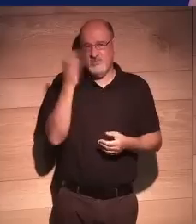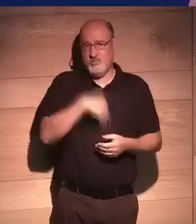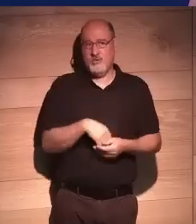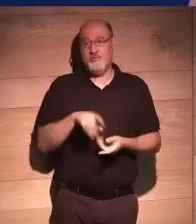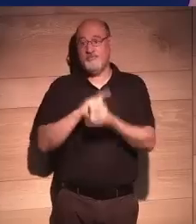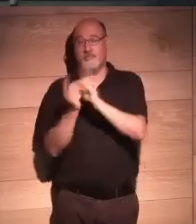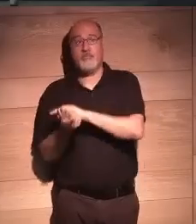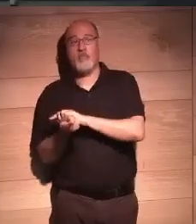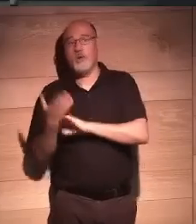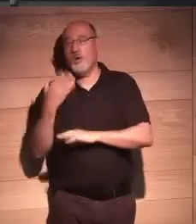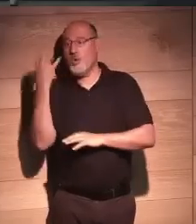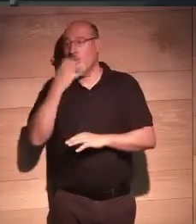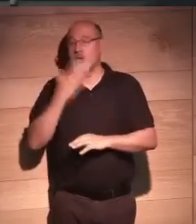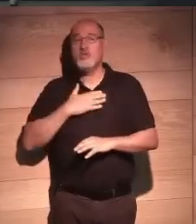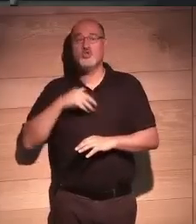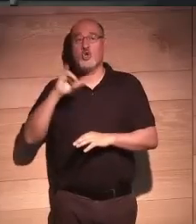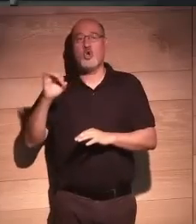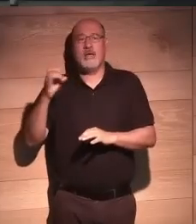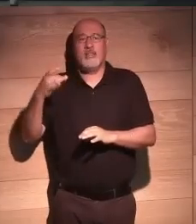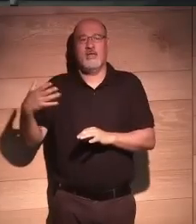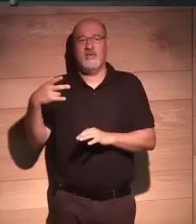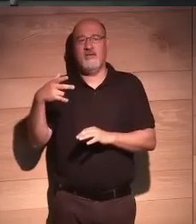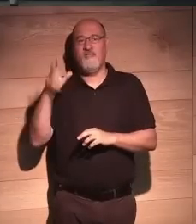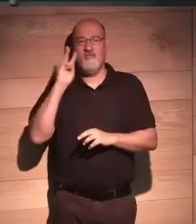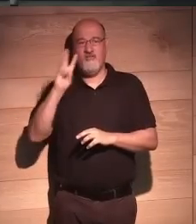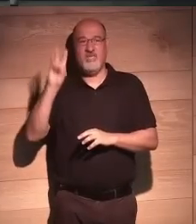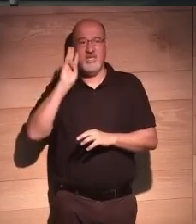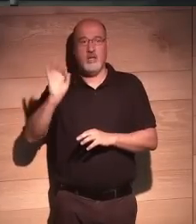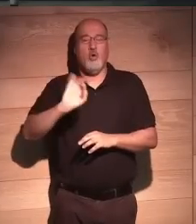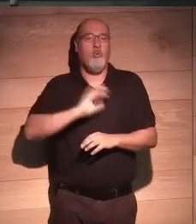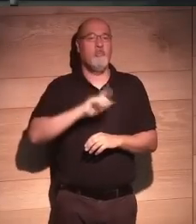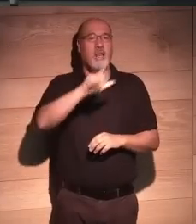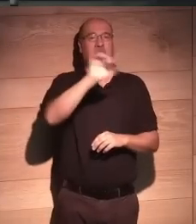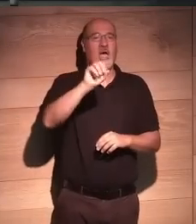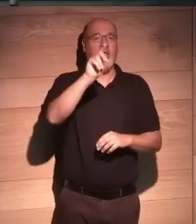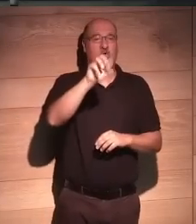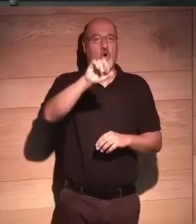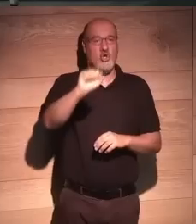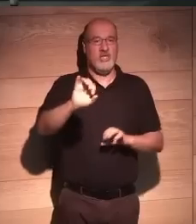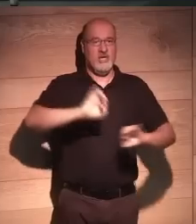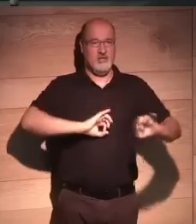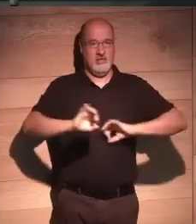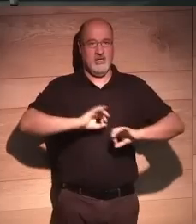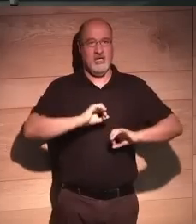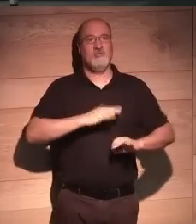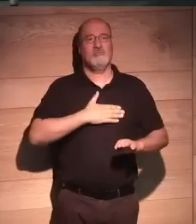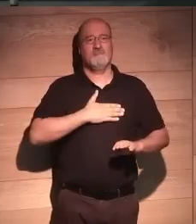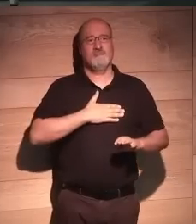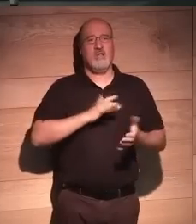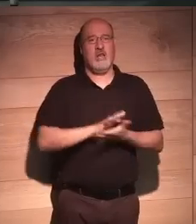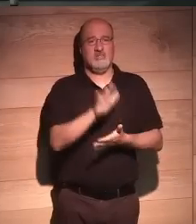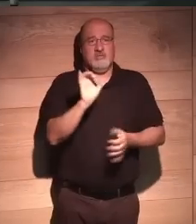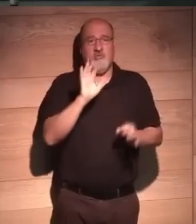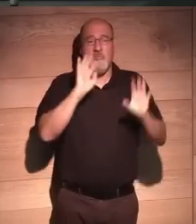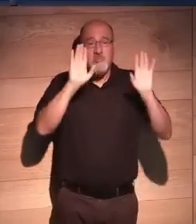de los Bosques de Viena, o llegaba, yo qué sé, la Dorotea, o me llegaba Absalón, pues claro, yo